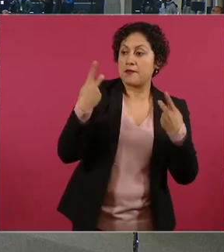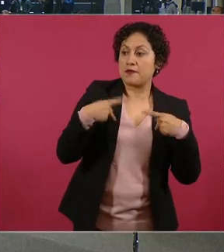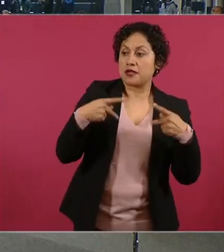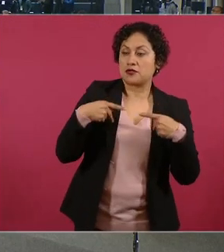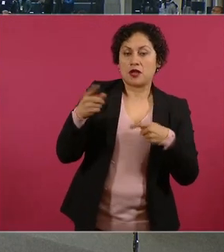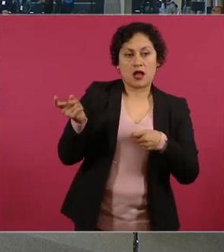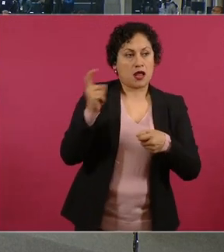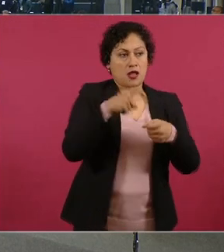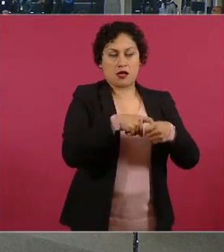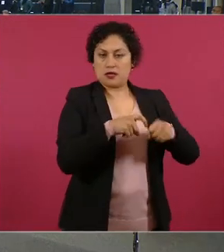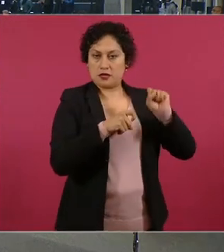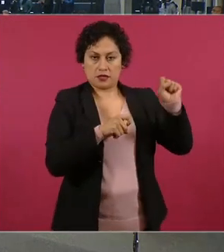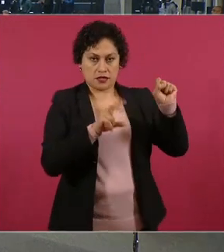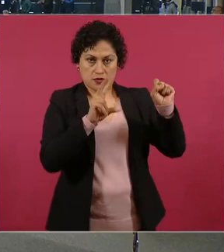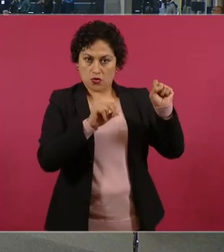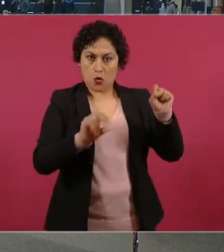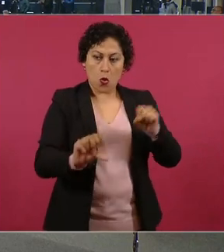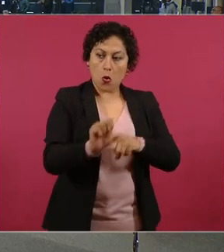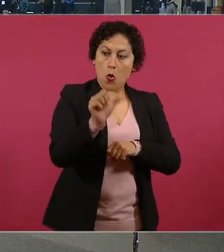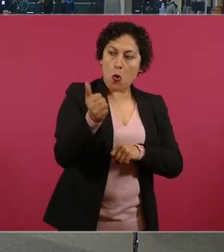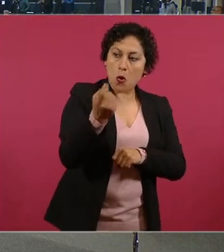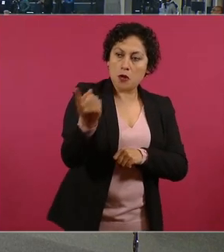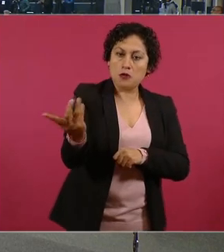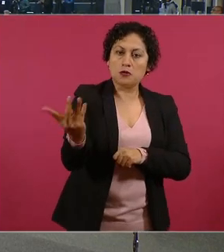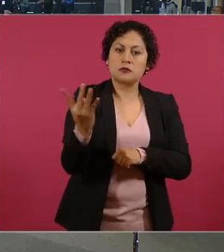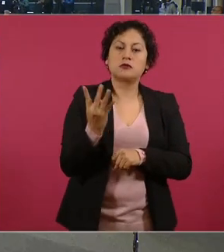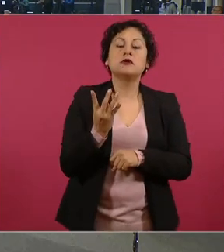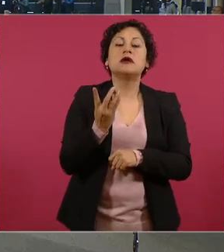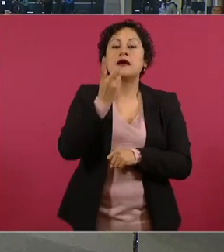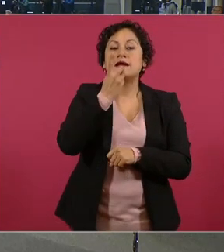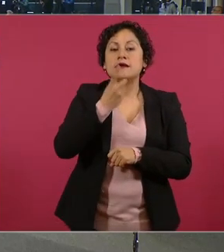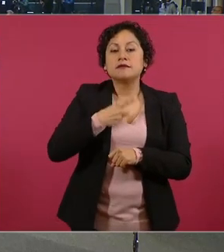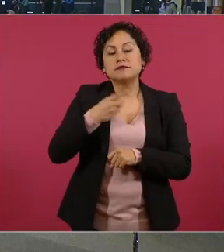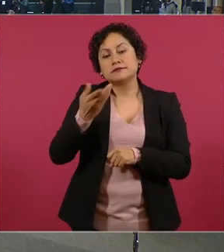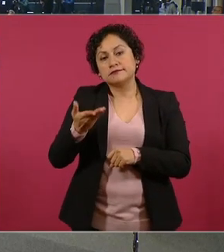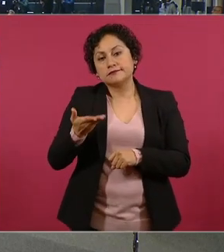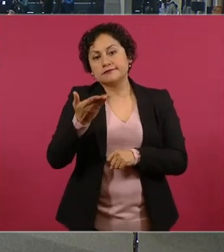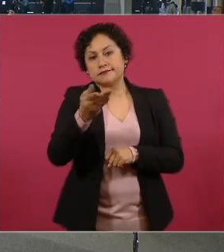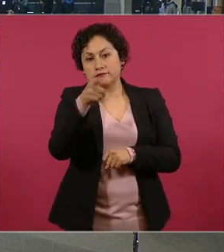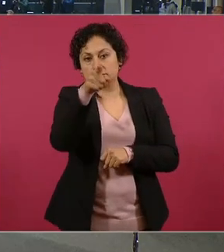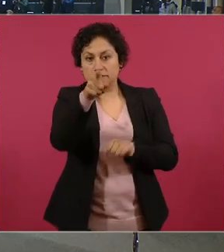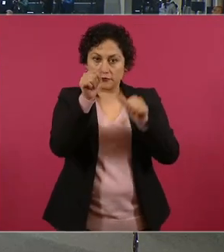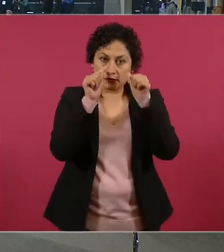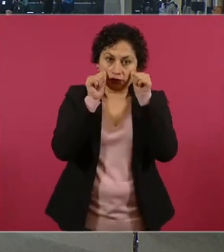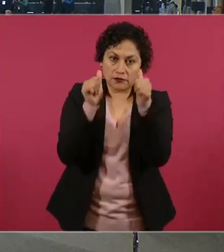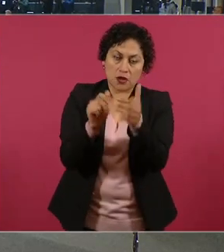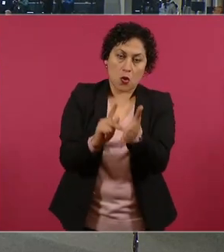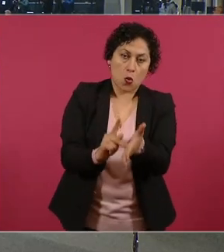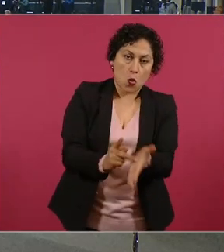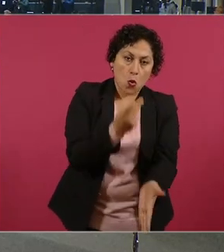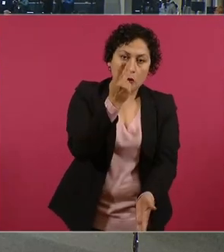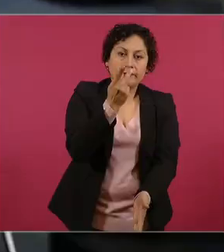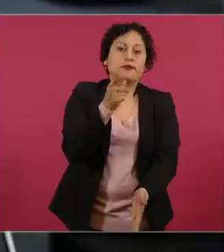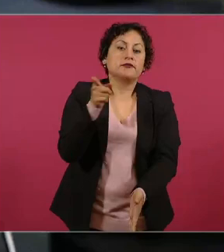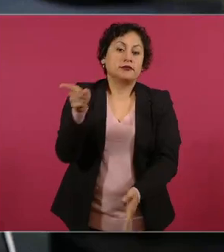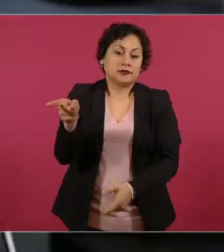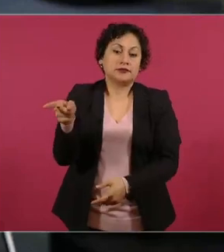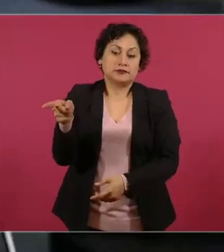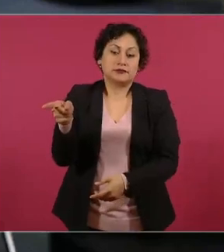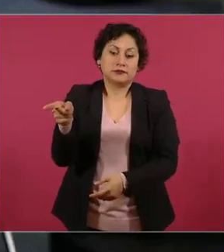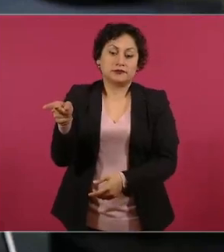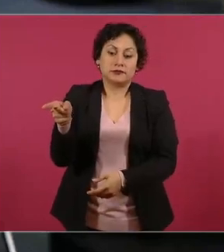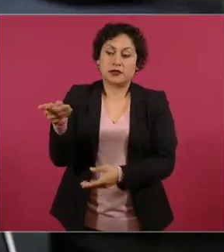mayoritario, donde piden su intervención nuevamente, si es posible, y de hecho pues le mandan